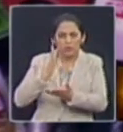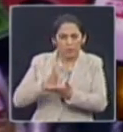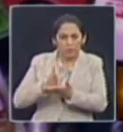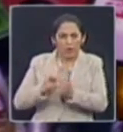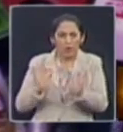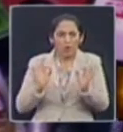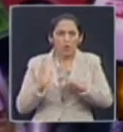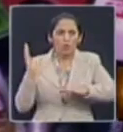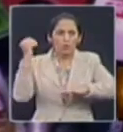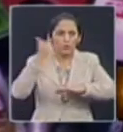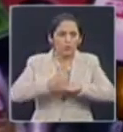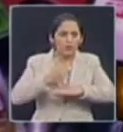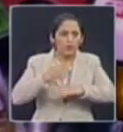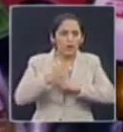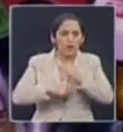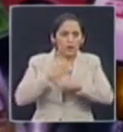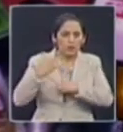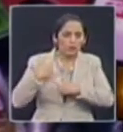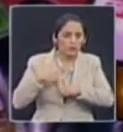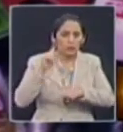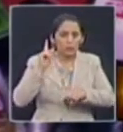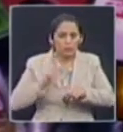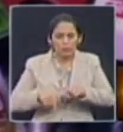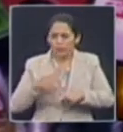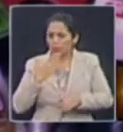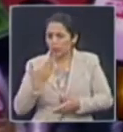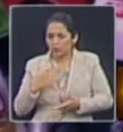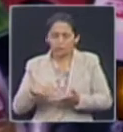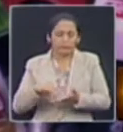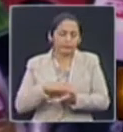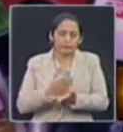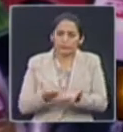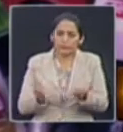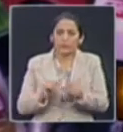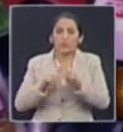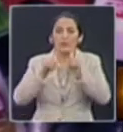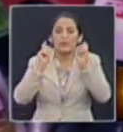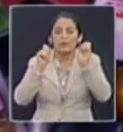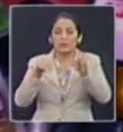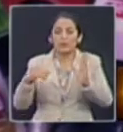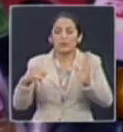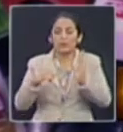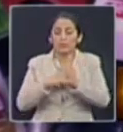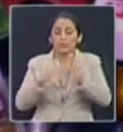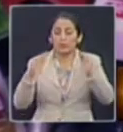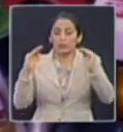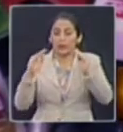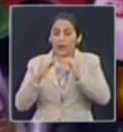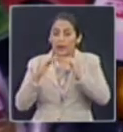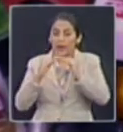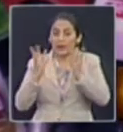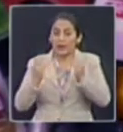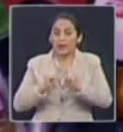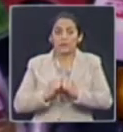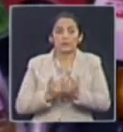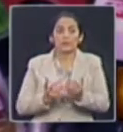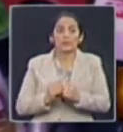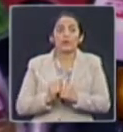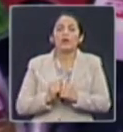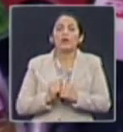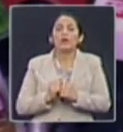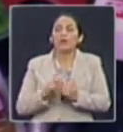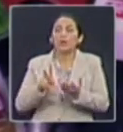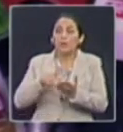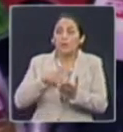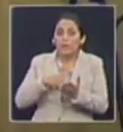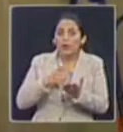indefinida y obviamente tenemos cuestionamiento a la pregunta sobre la ley de plusvalía porque creemos que es una ley que ha combatido la especulación